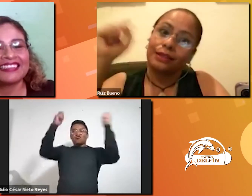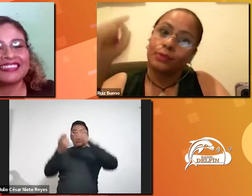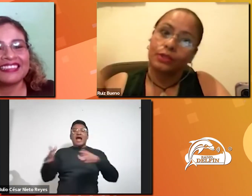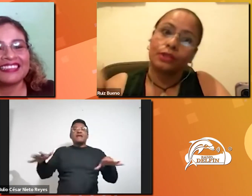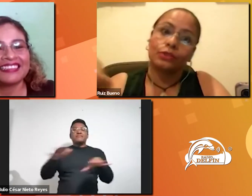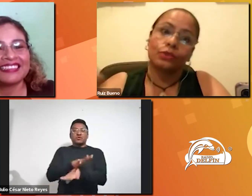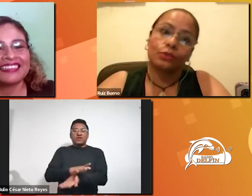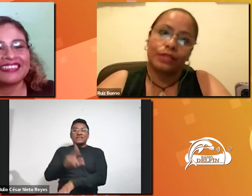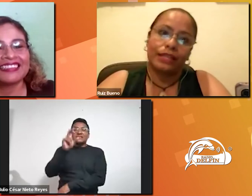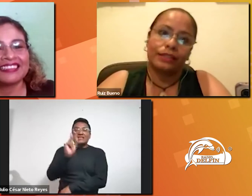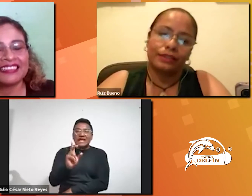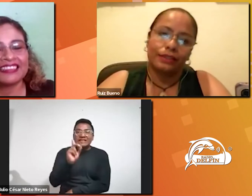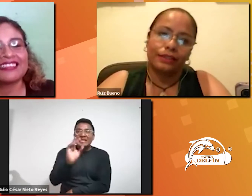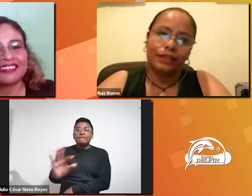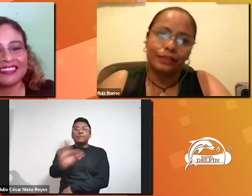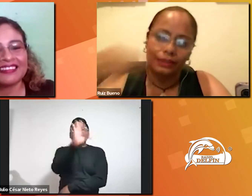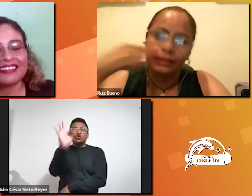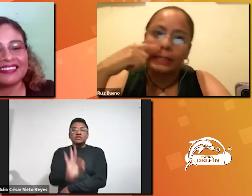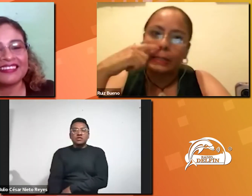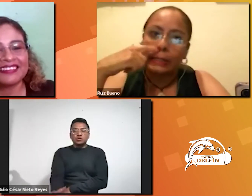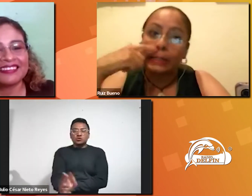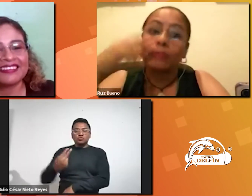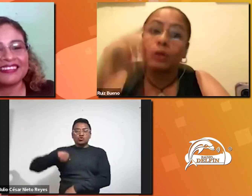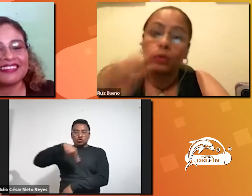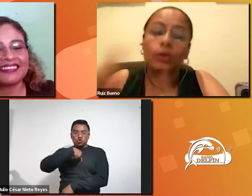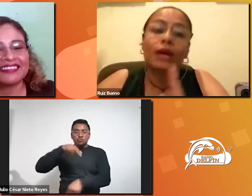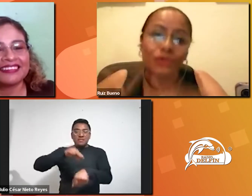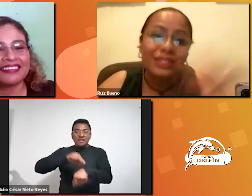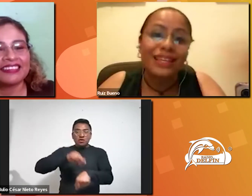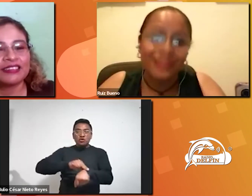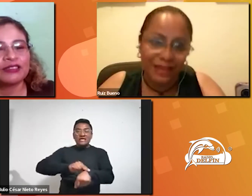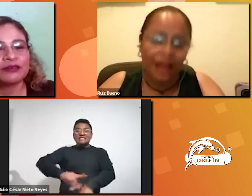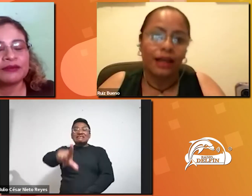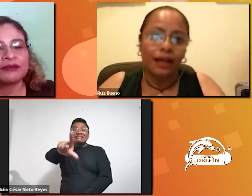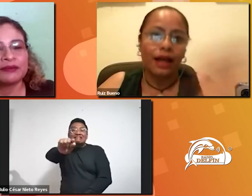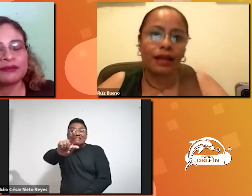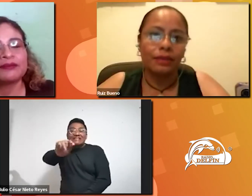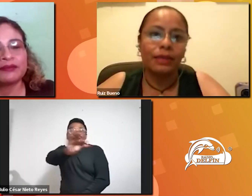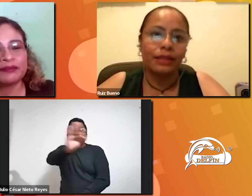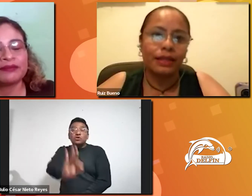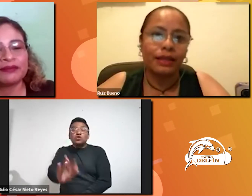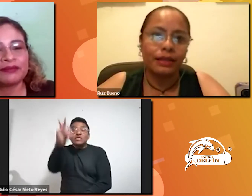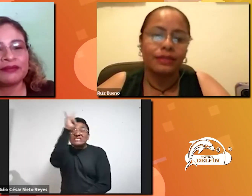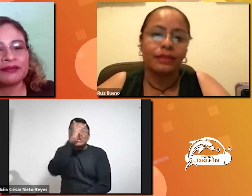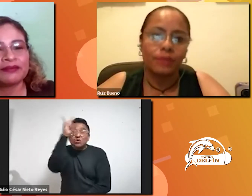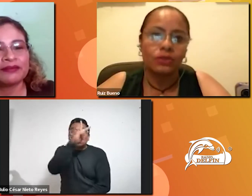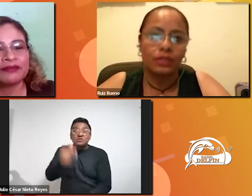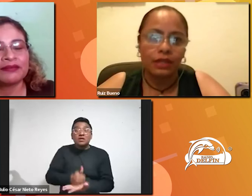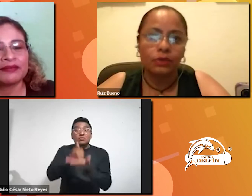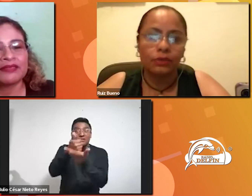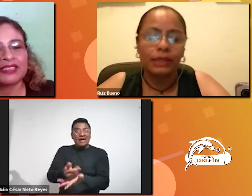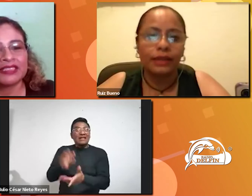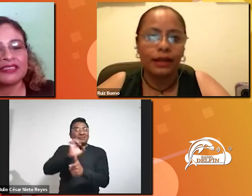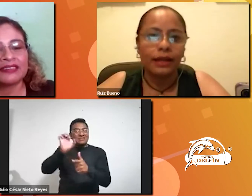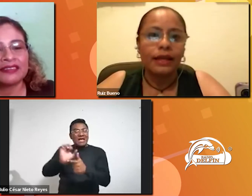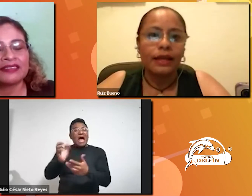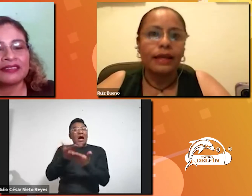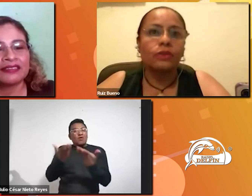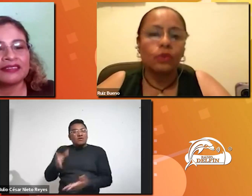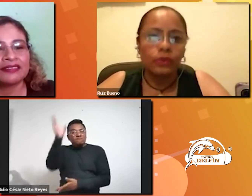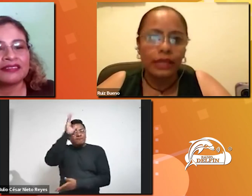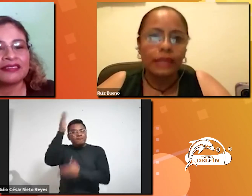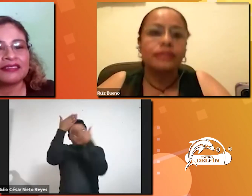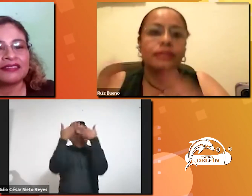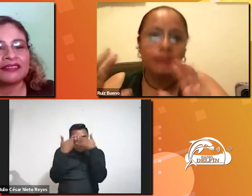el 70% son ustedes. Es decir, ya también hubo una conciencia a nivel de servicios de salud mental